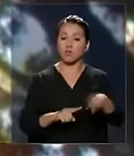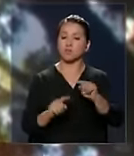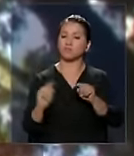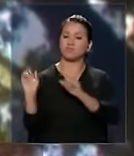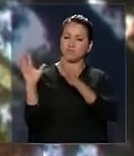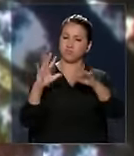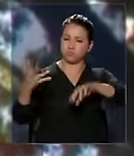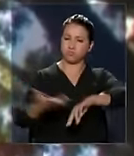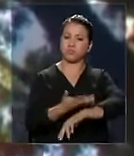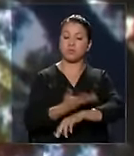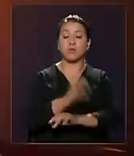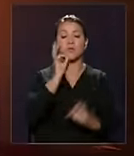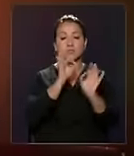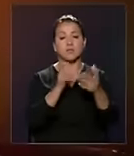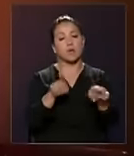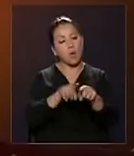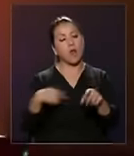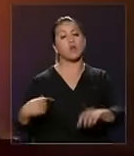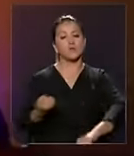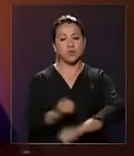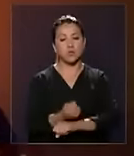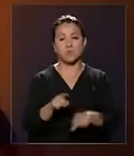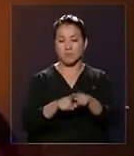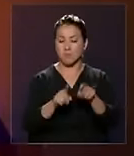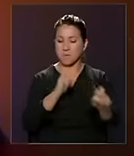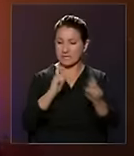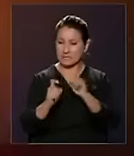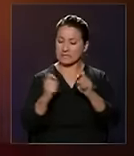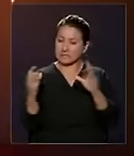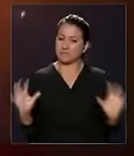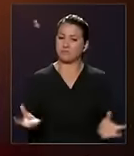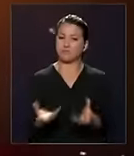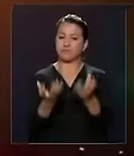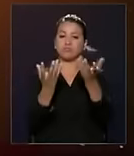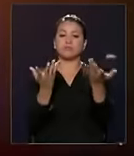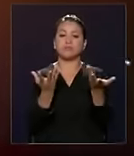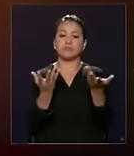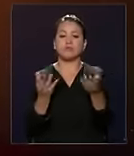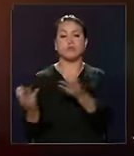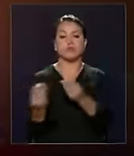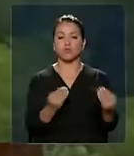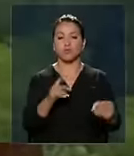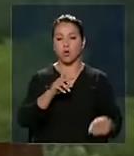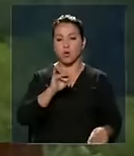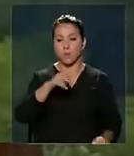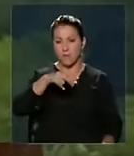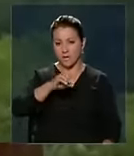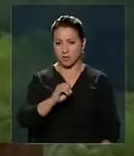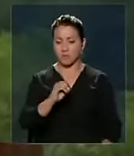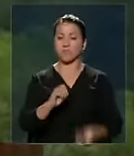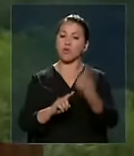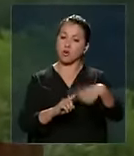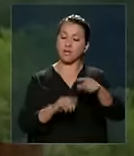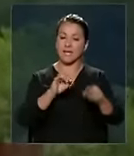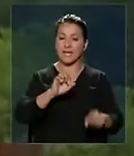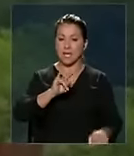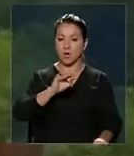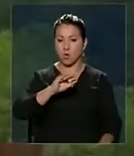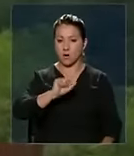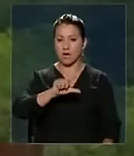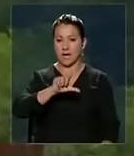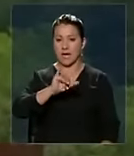incendios dicen que ayudó en toda esta crisis forestal la alta presencia de pinos y eucaliptos, de muy rápida